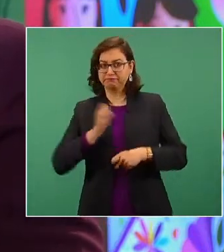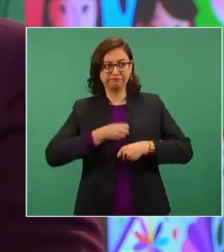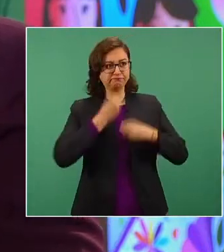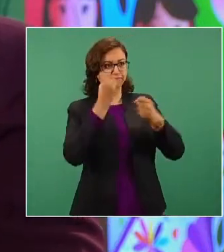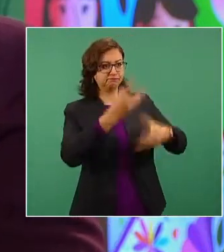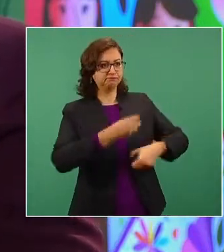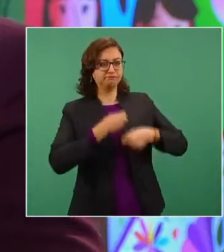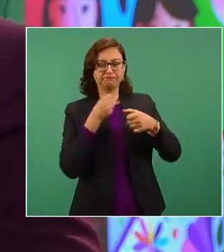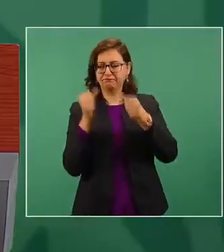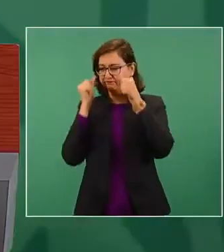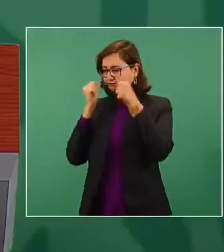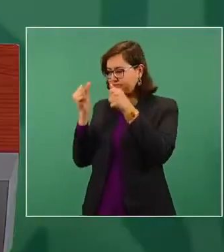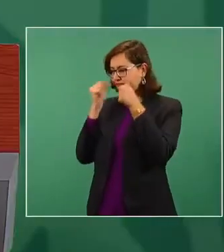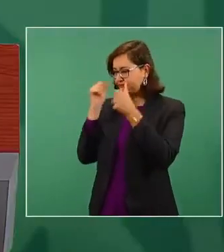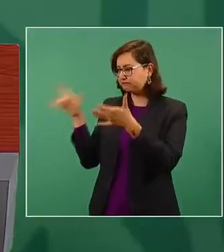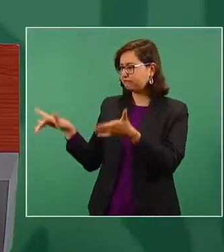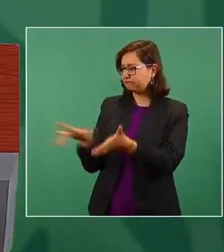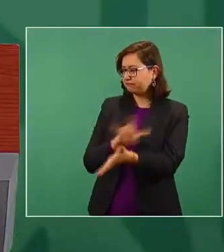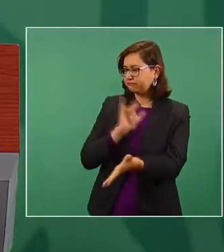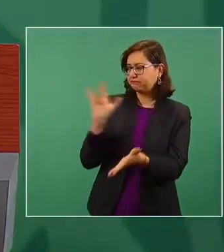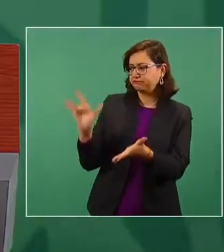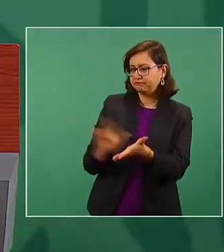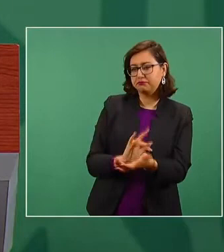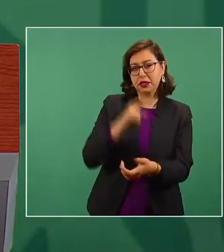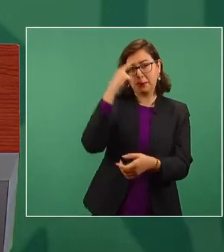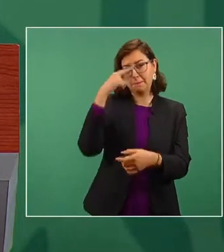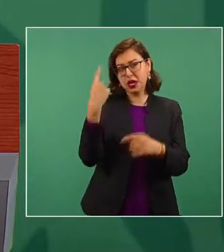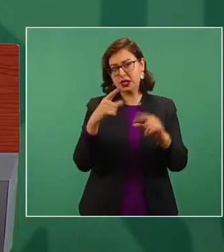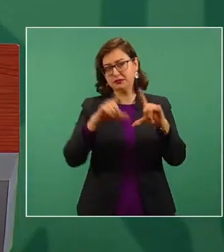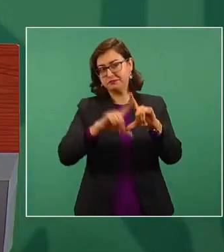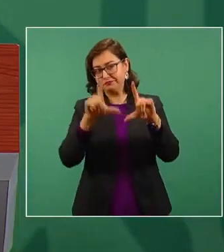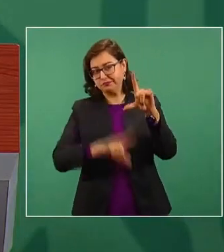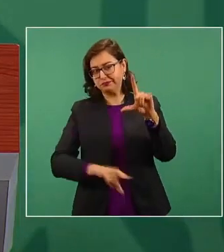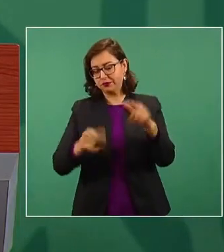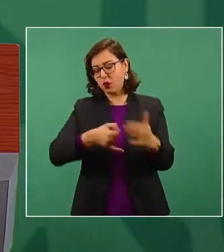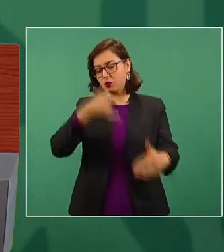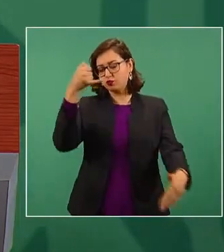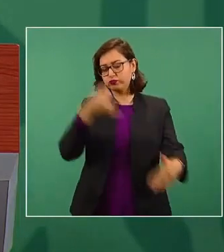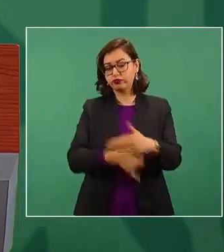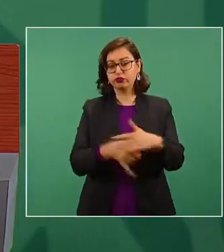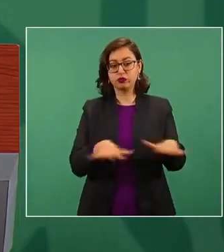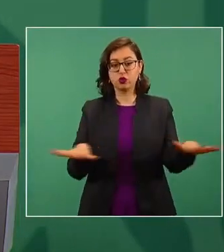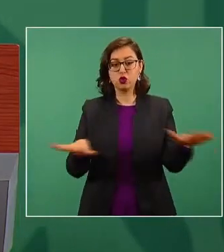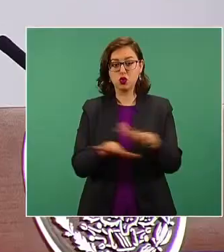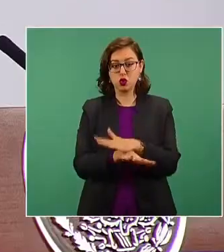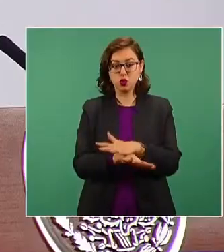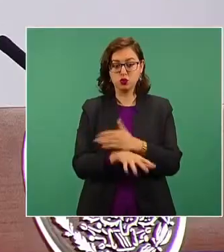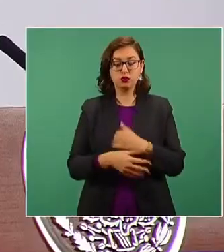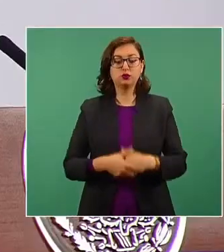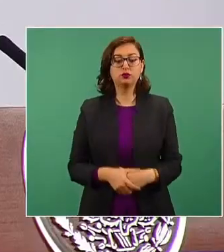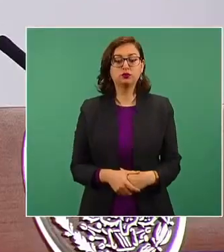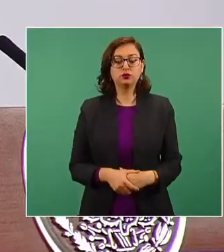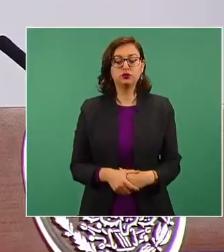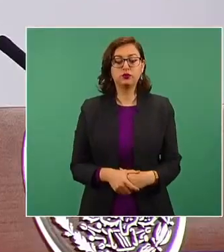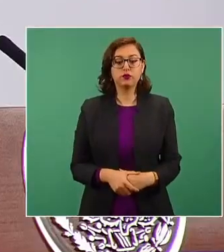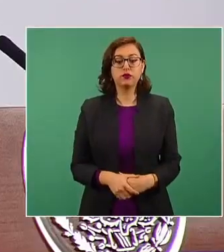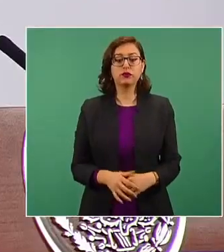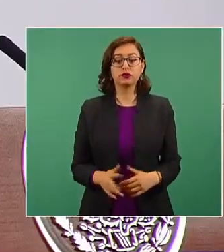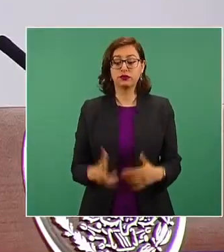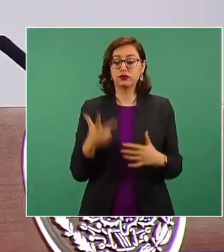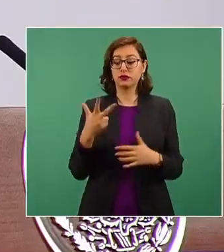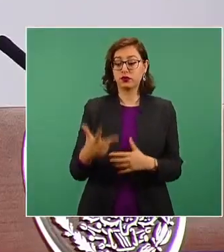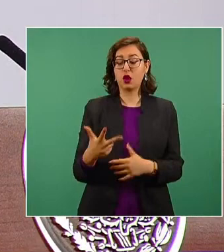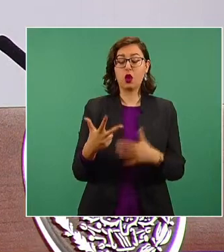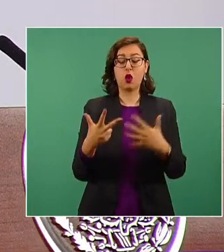este país, estamos haciendo esta transformación profunda. El 8 de marzo conmemoramos la lucha de